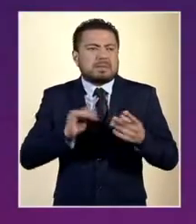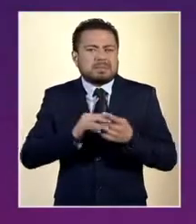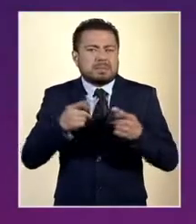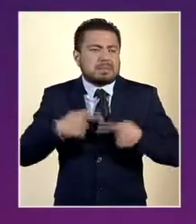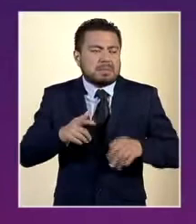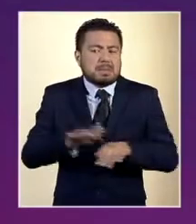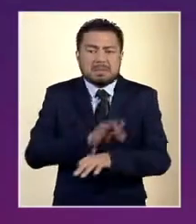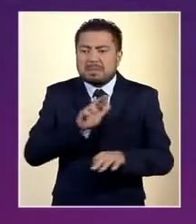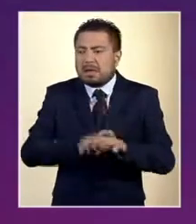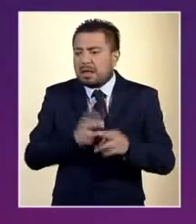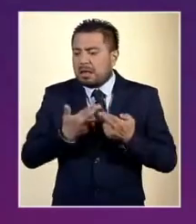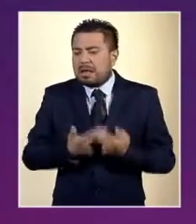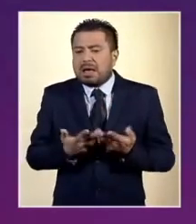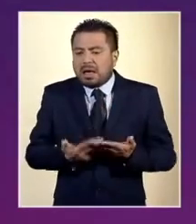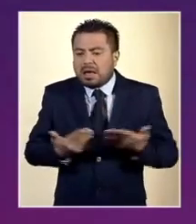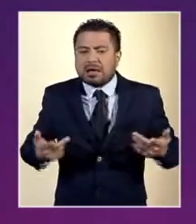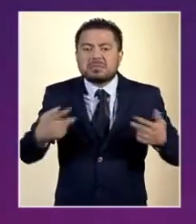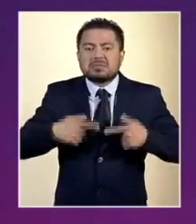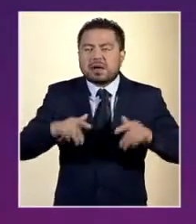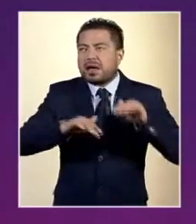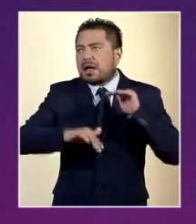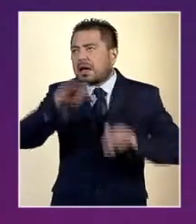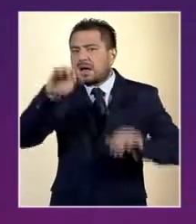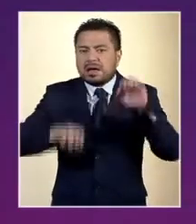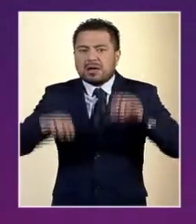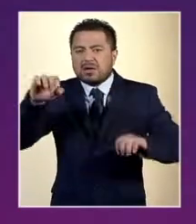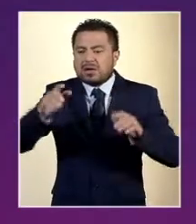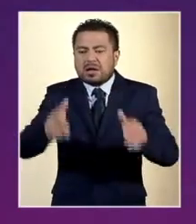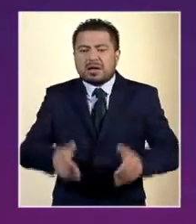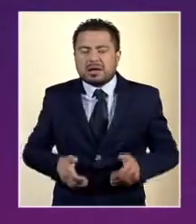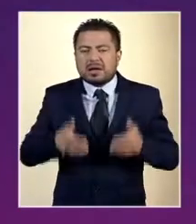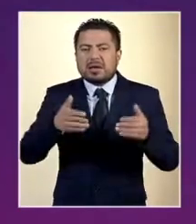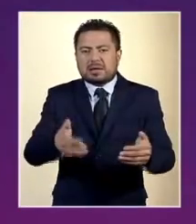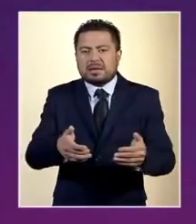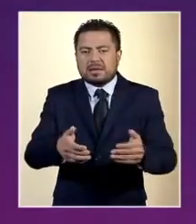mayor ahora de personas mayores en las calles.